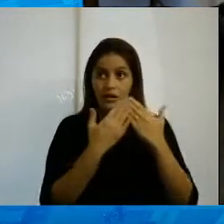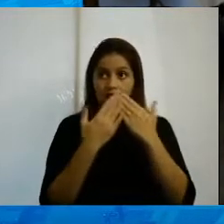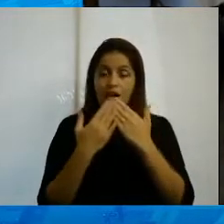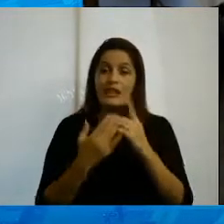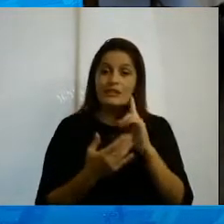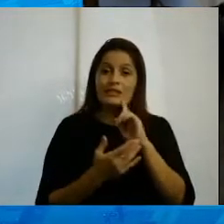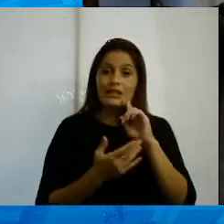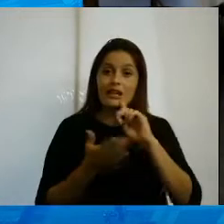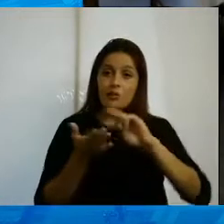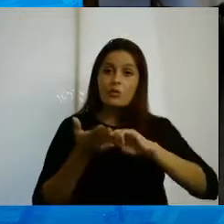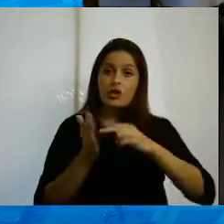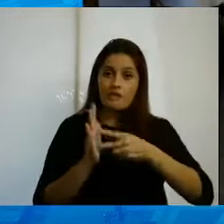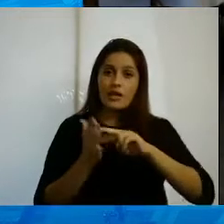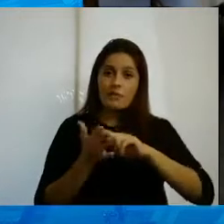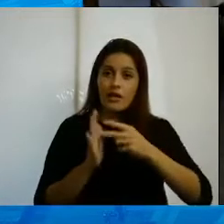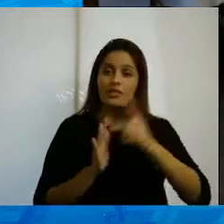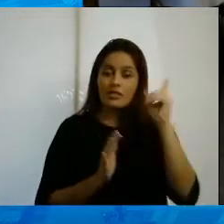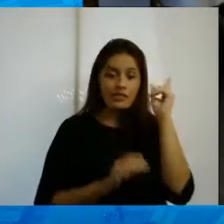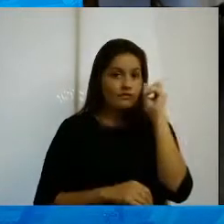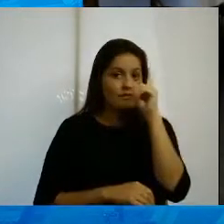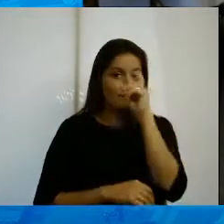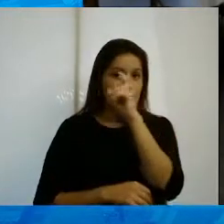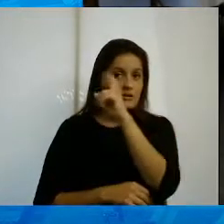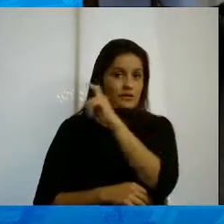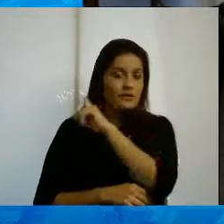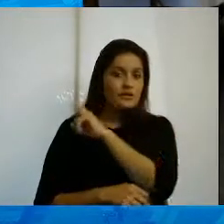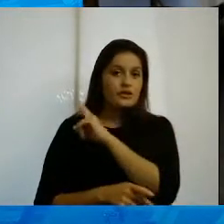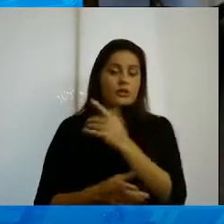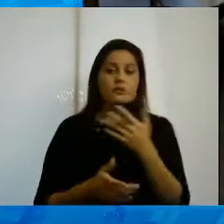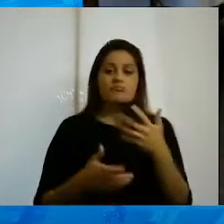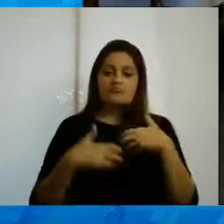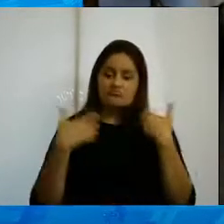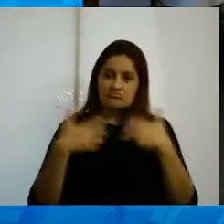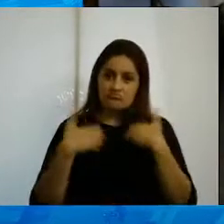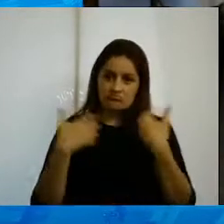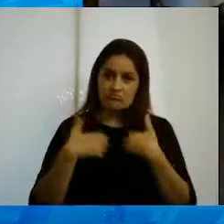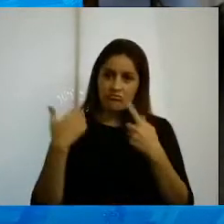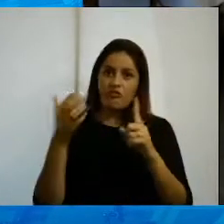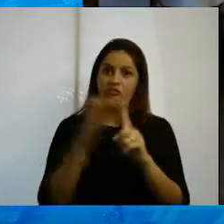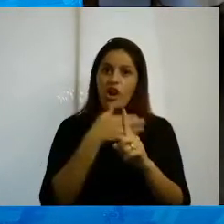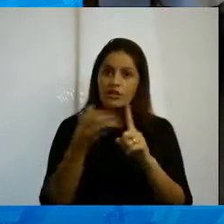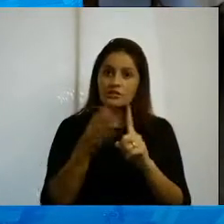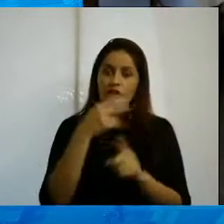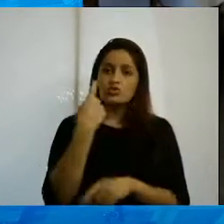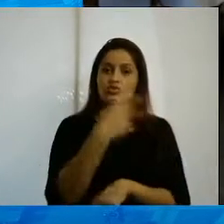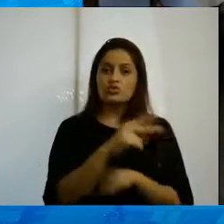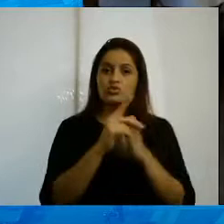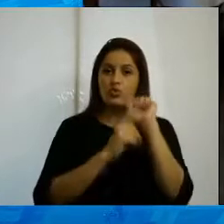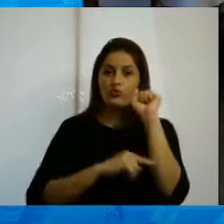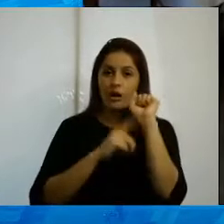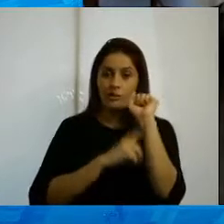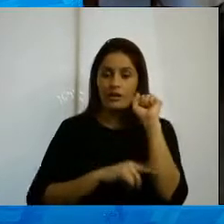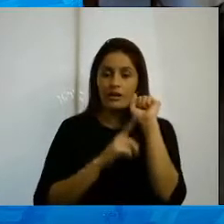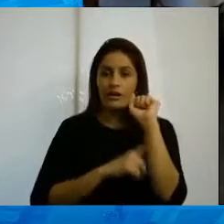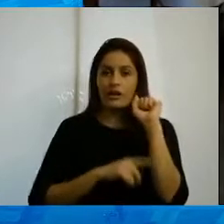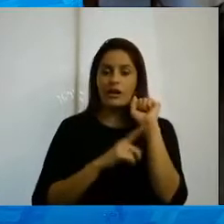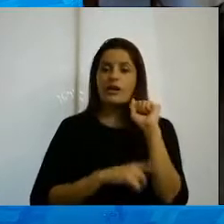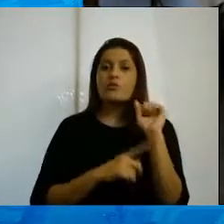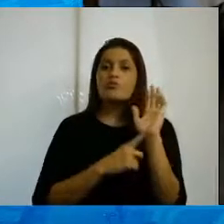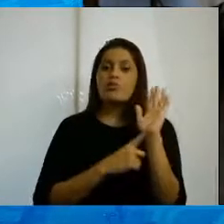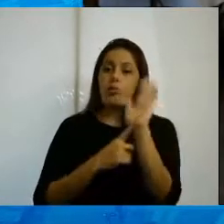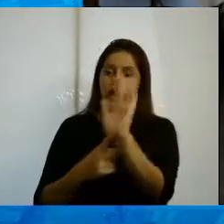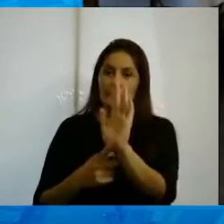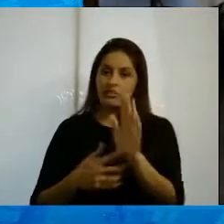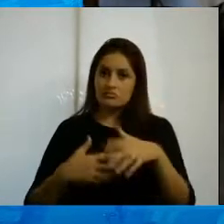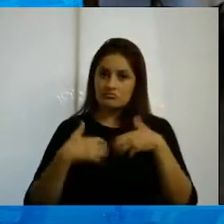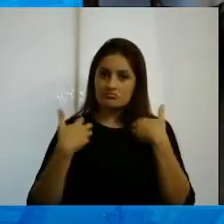algunos problemas que pueden ser complejos, digamos, de manejo de la violencia en la misma familia, sino que lo están manifestando hoy día,